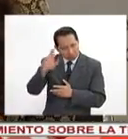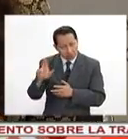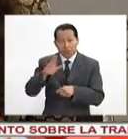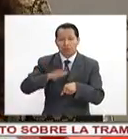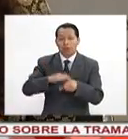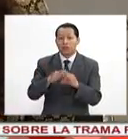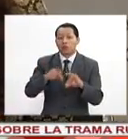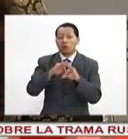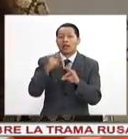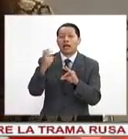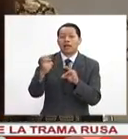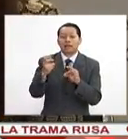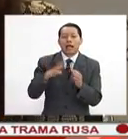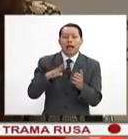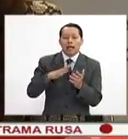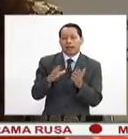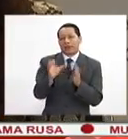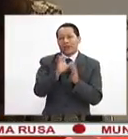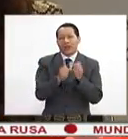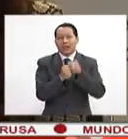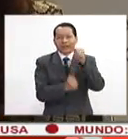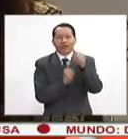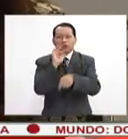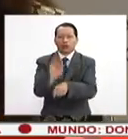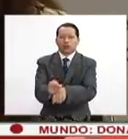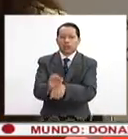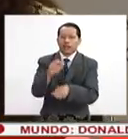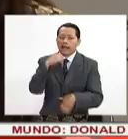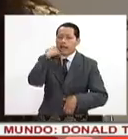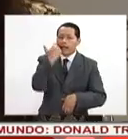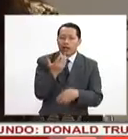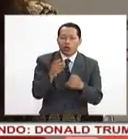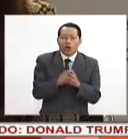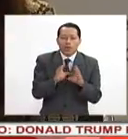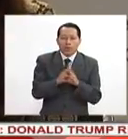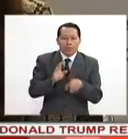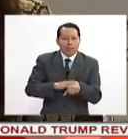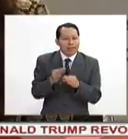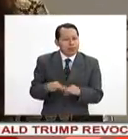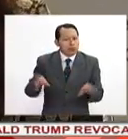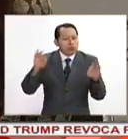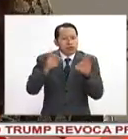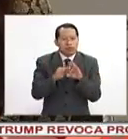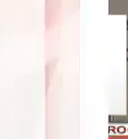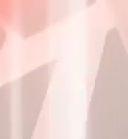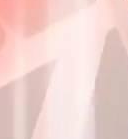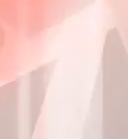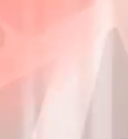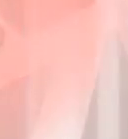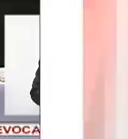nunca, ese valor constitucional, digamos, que damos por hecho, más que nunca lo debemos celebrar.